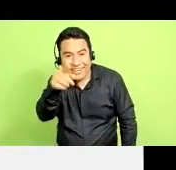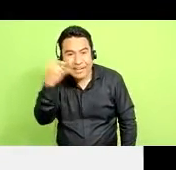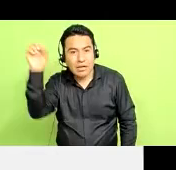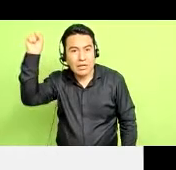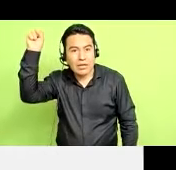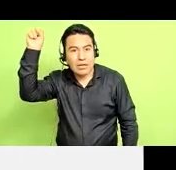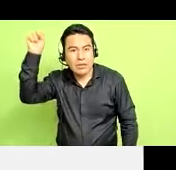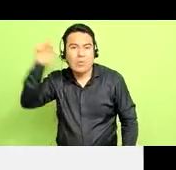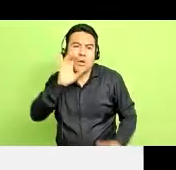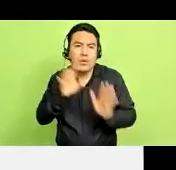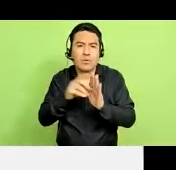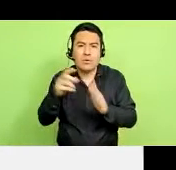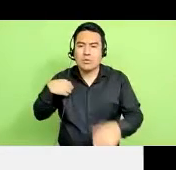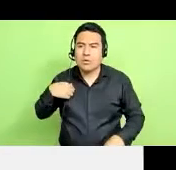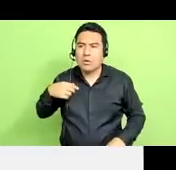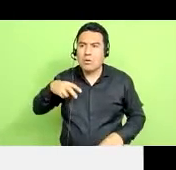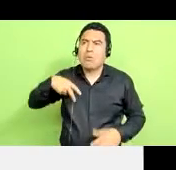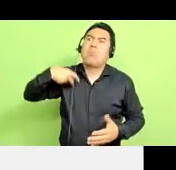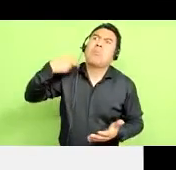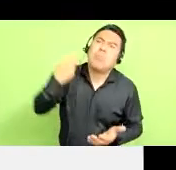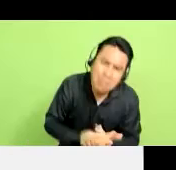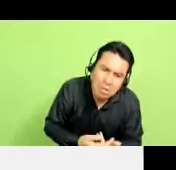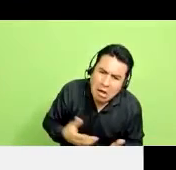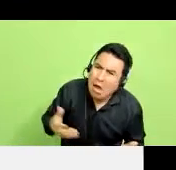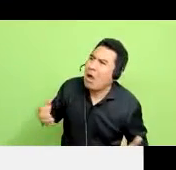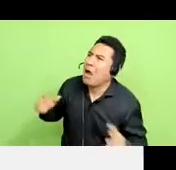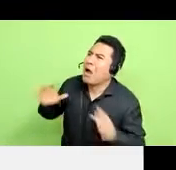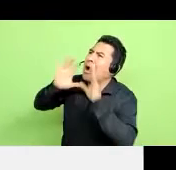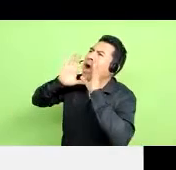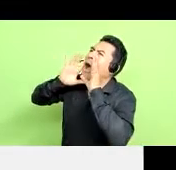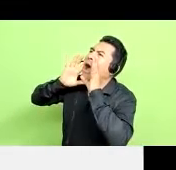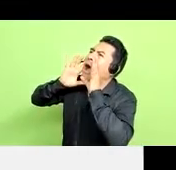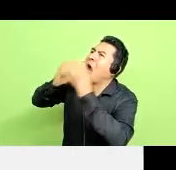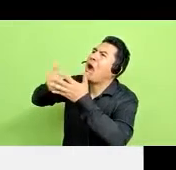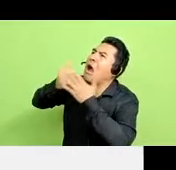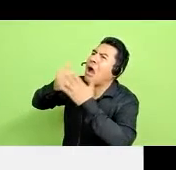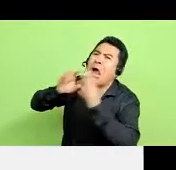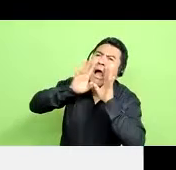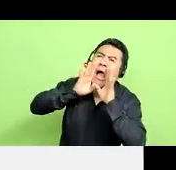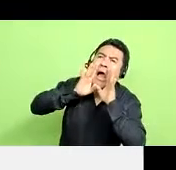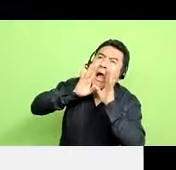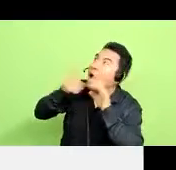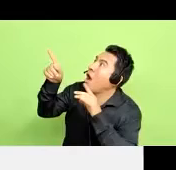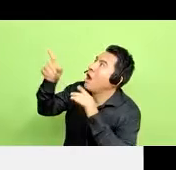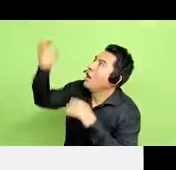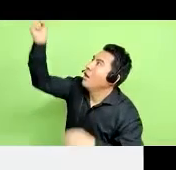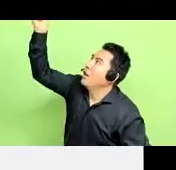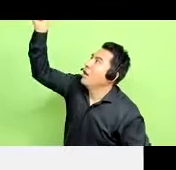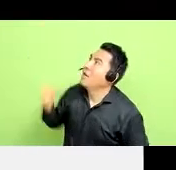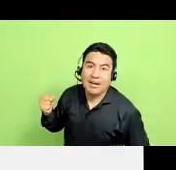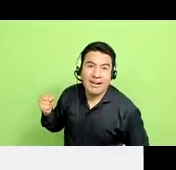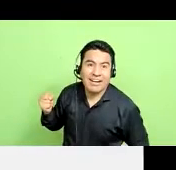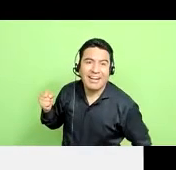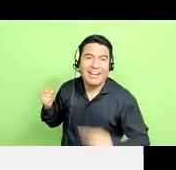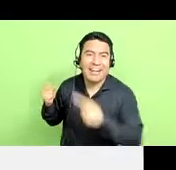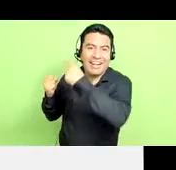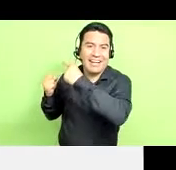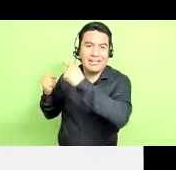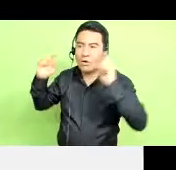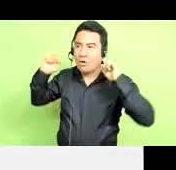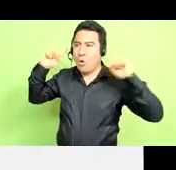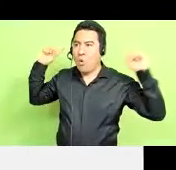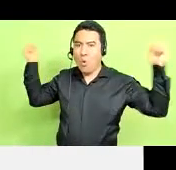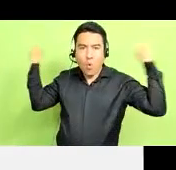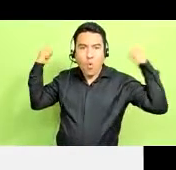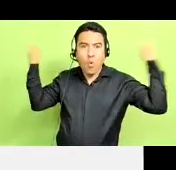caída alguna emergencia para que puedan acudir en la ayuda correspondiente estos dispositivos se están ubicando en un